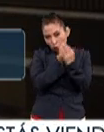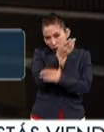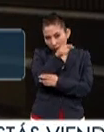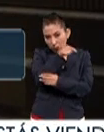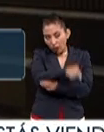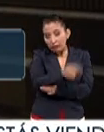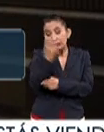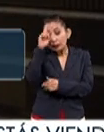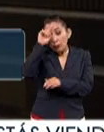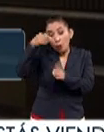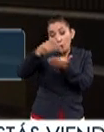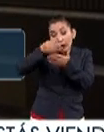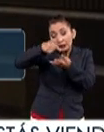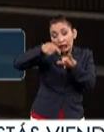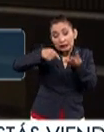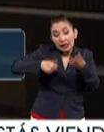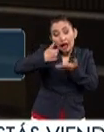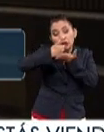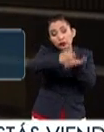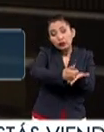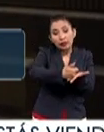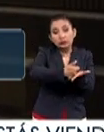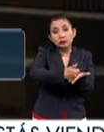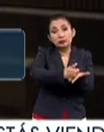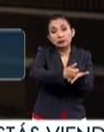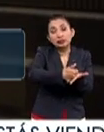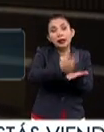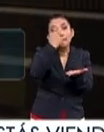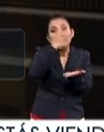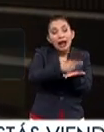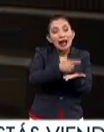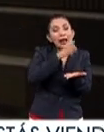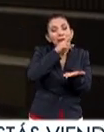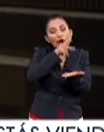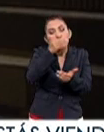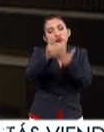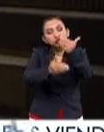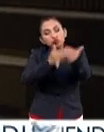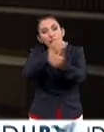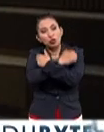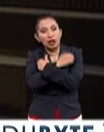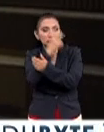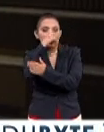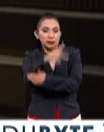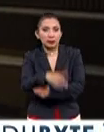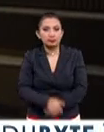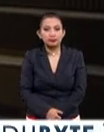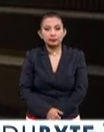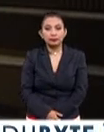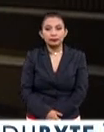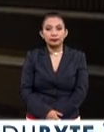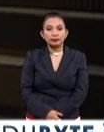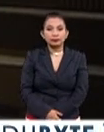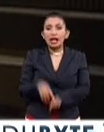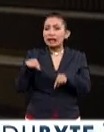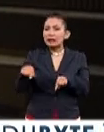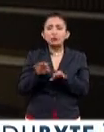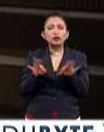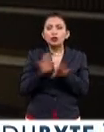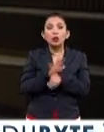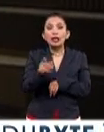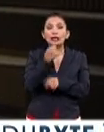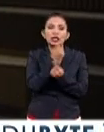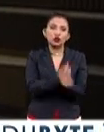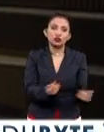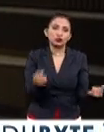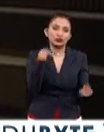y estas propuestas puedan ayudar al mejor desarrollo de la educación en México. Aquí lo más importante son